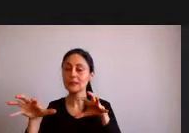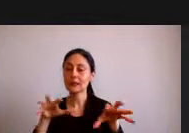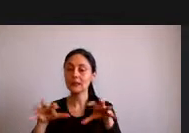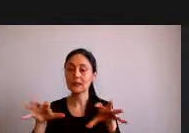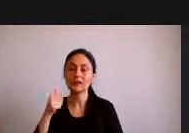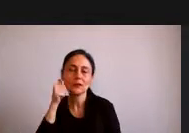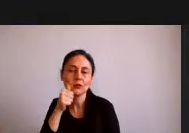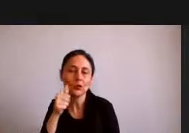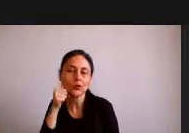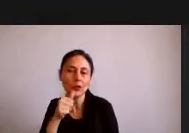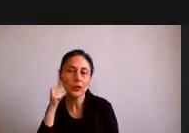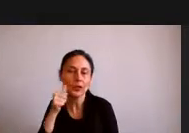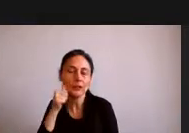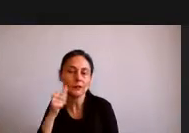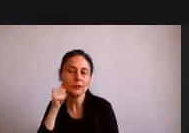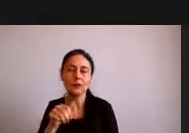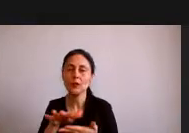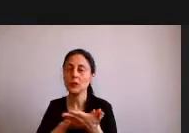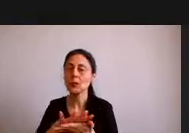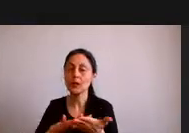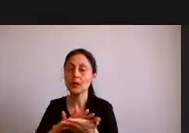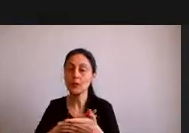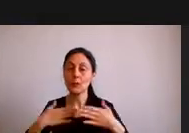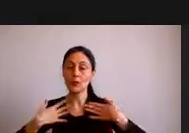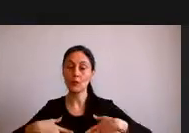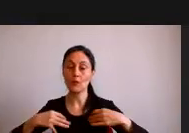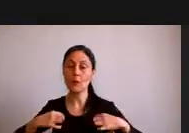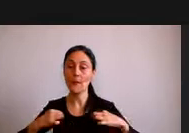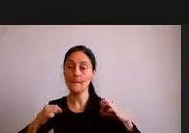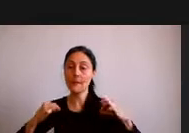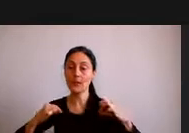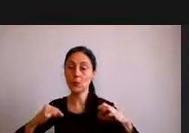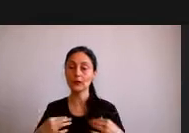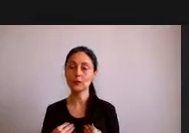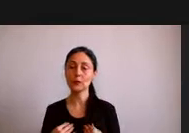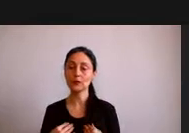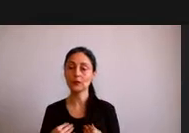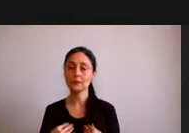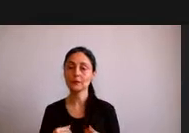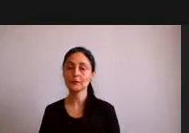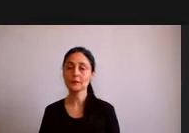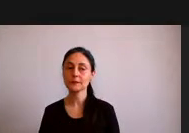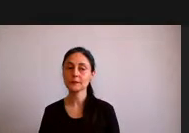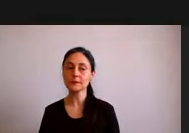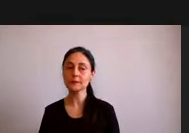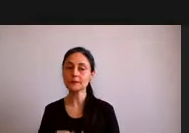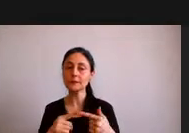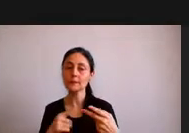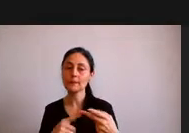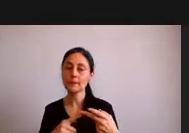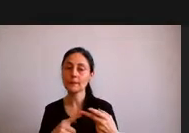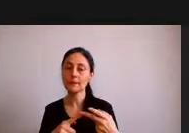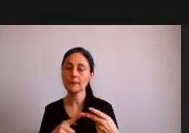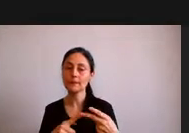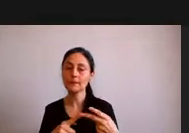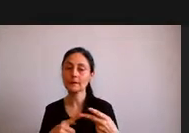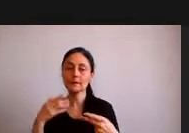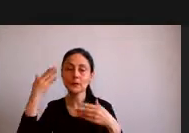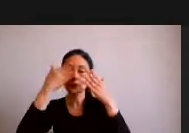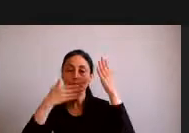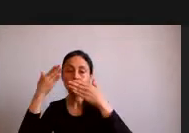por ejemplo, iniciar lo que es vestuario, o todo lo que es, y generalmente partimos con higiene personal y aseo, es